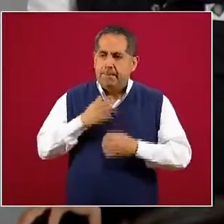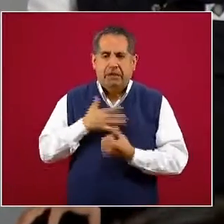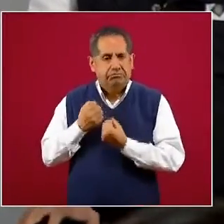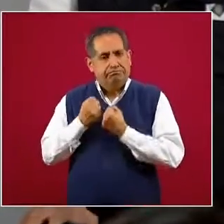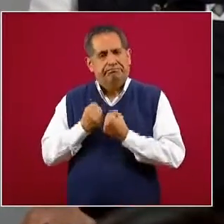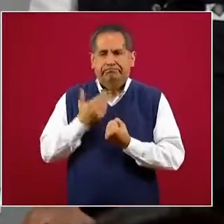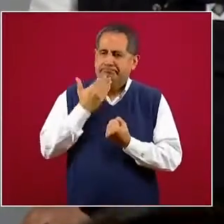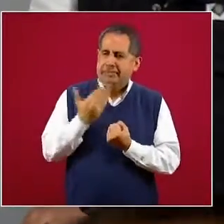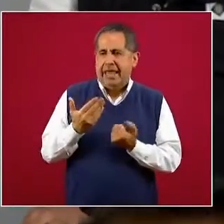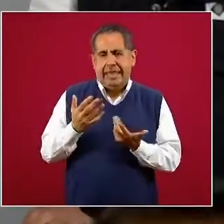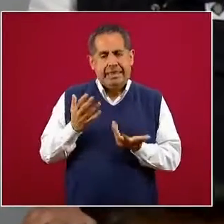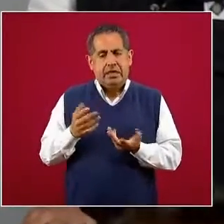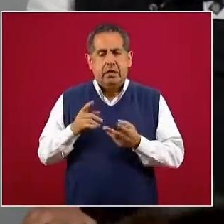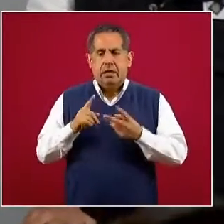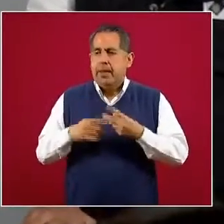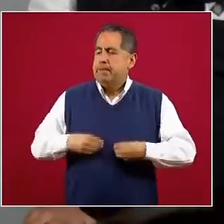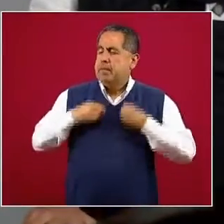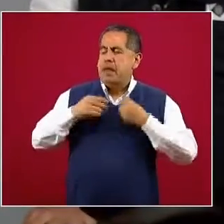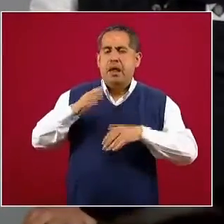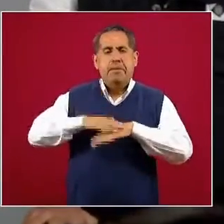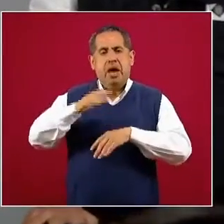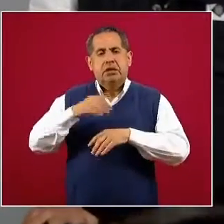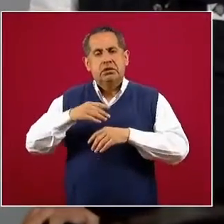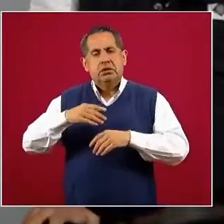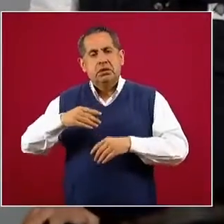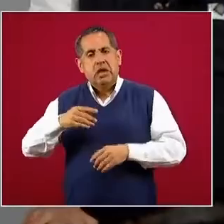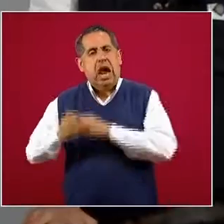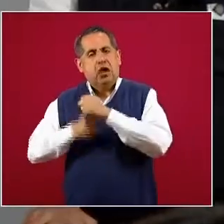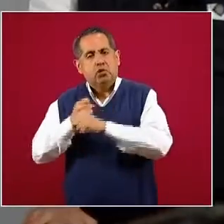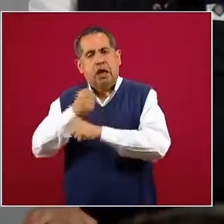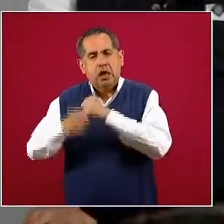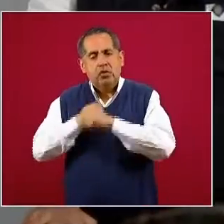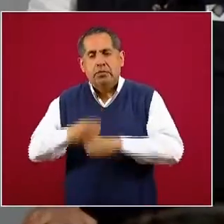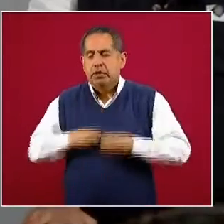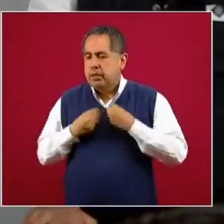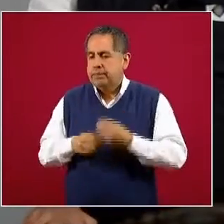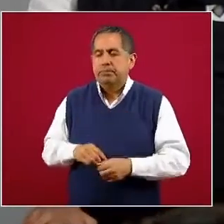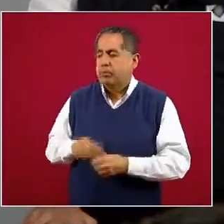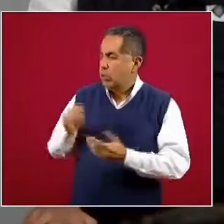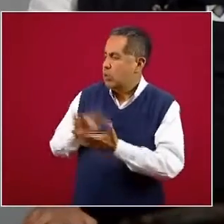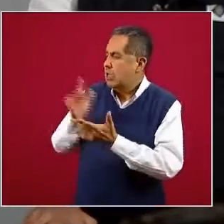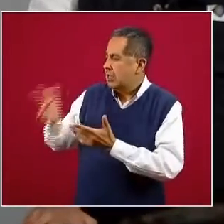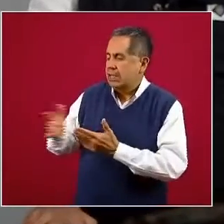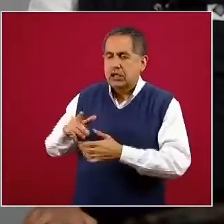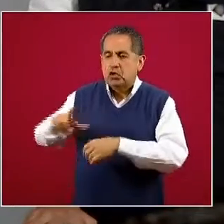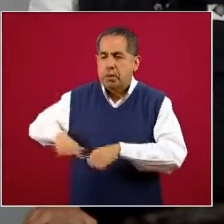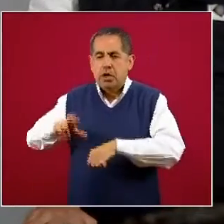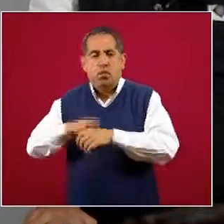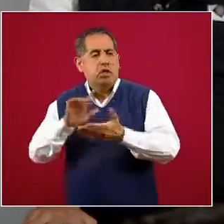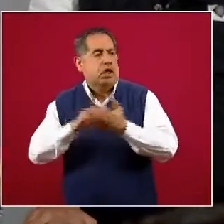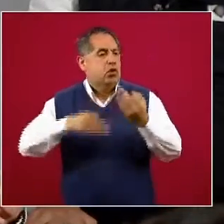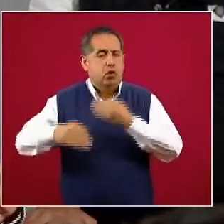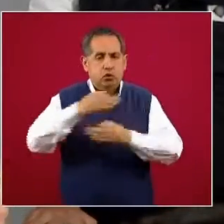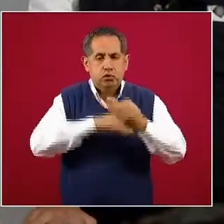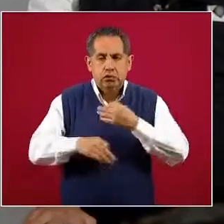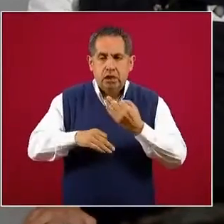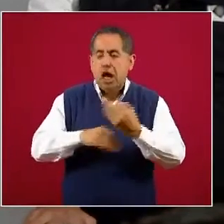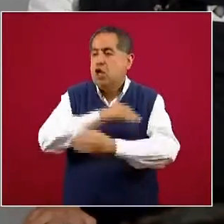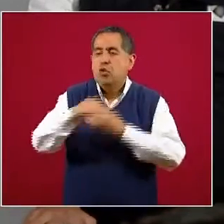más complicada de hacer es por falta de personal y ahí lo que estamos haciendo también es trayendo personal de otros